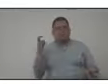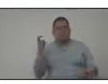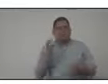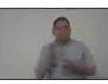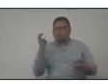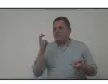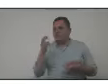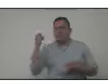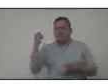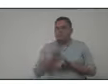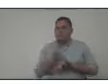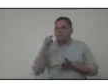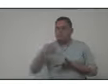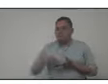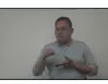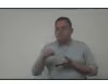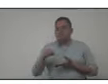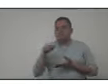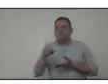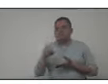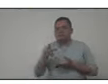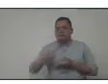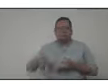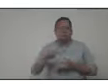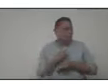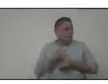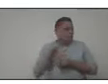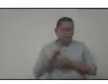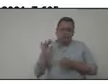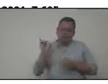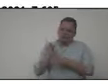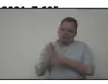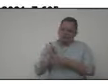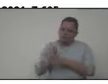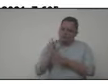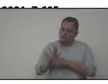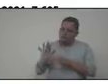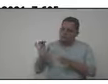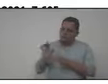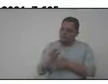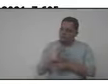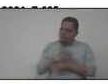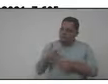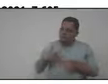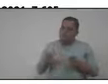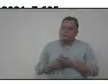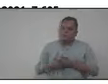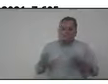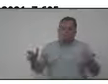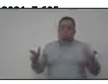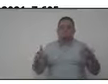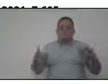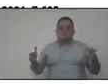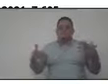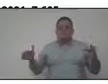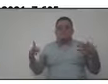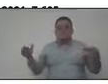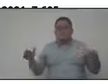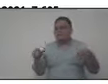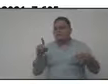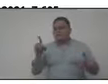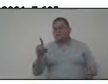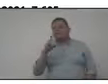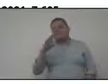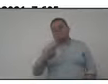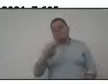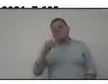obligó y está obligando a nuestra red, a las instituciones de salud a crecer. Vemos un hospital regional, como nos decía ahorita